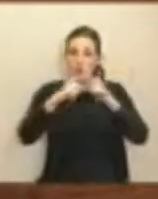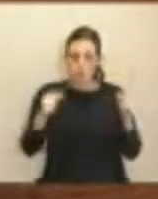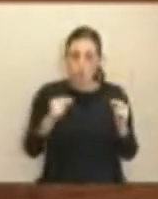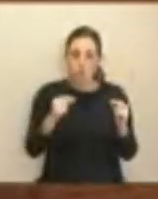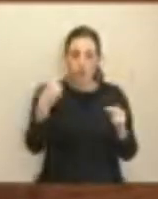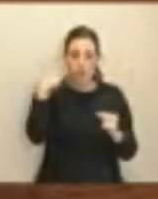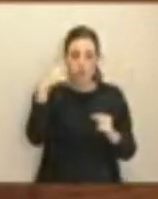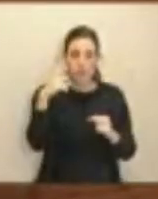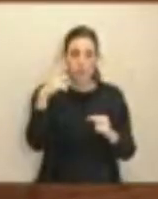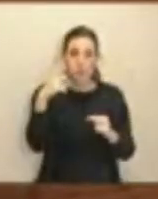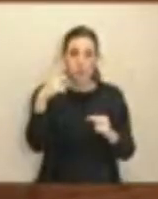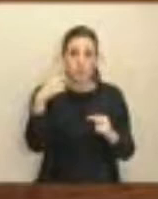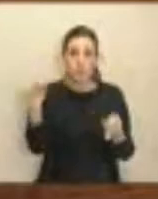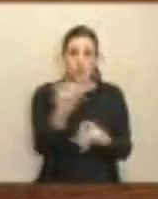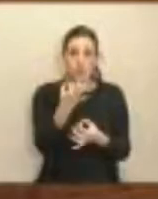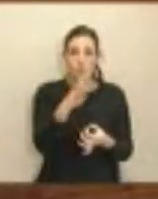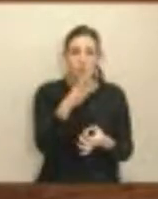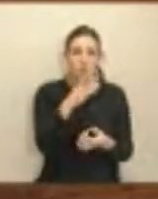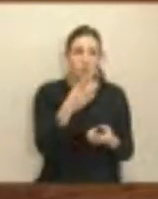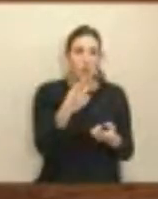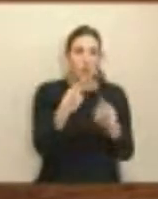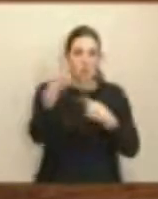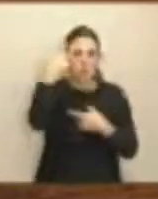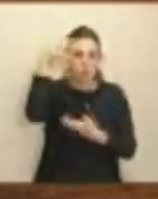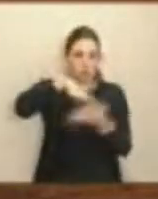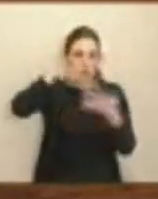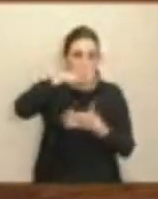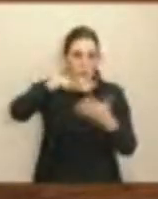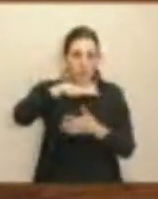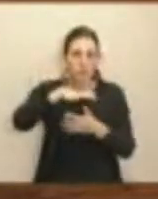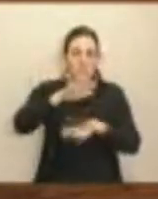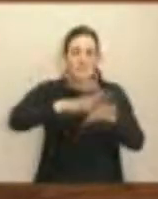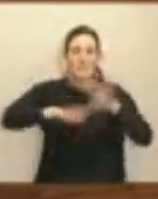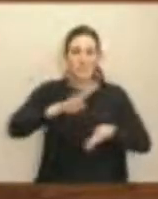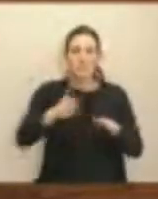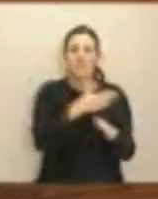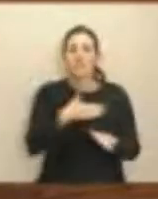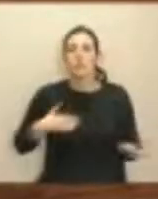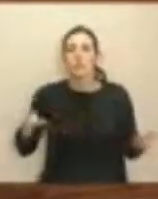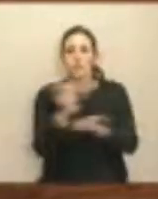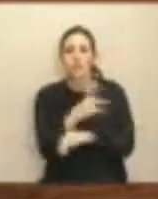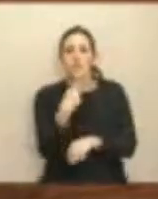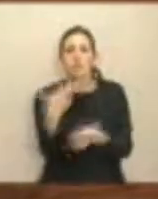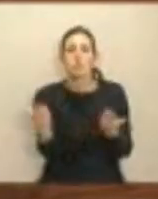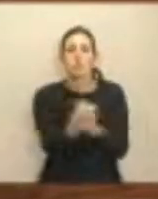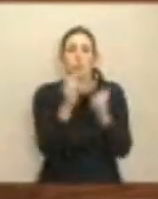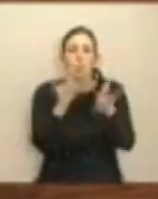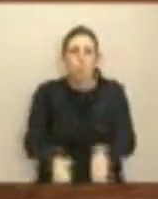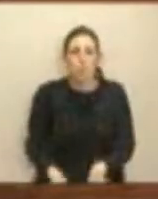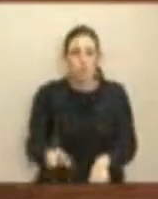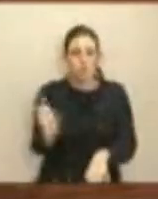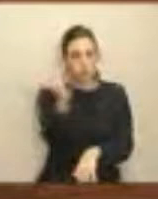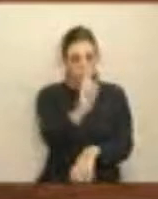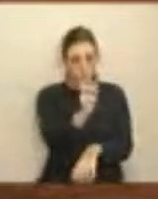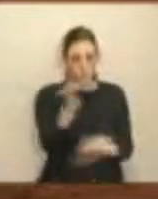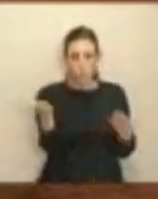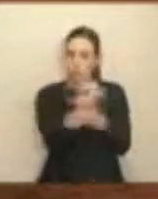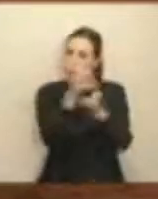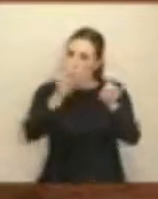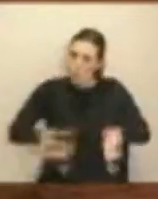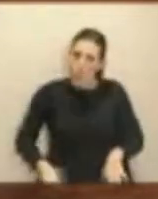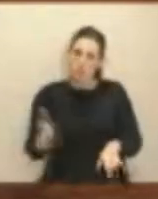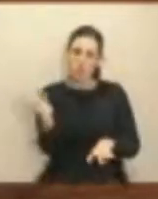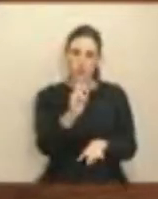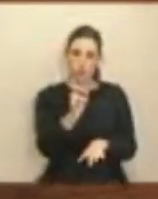algunos interesadamente, en ese barullo mental que tienen, quieren confundir y decir que todo es lo mismo, no, todo no es lo mismo. Todo no es lo